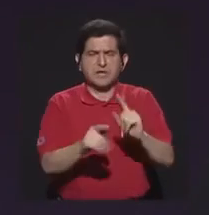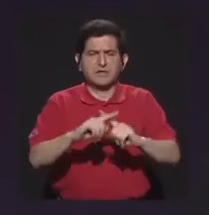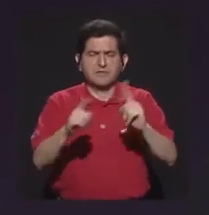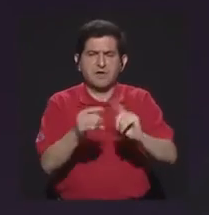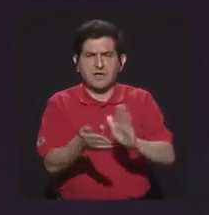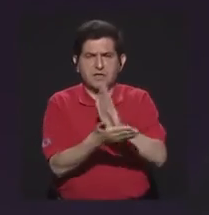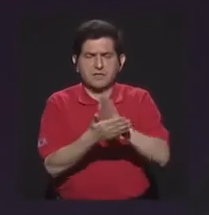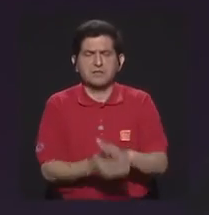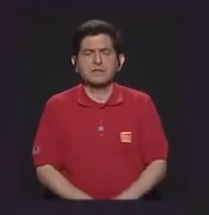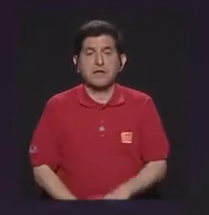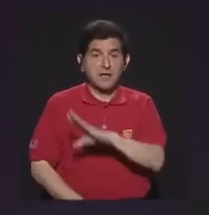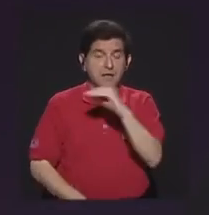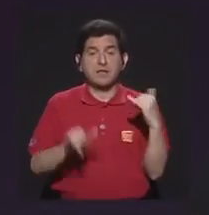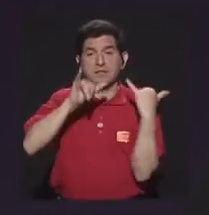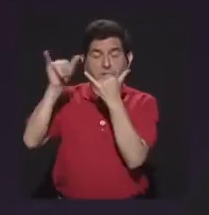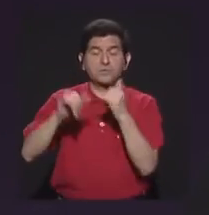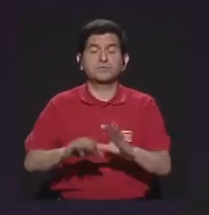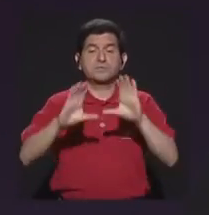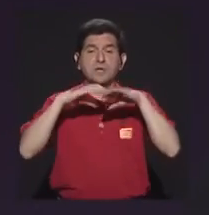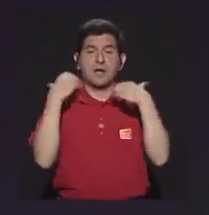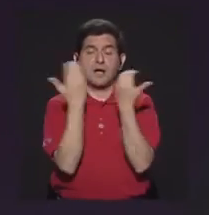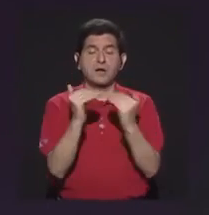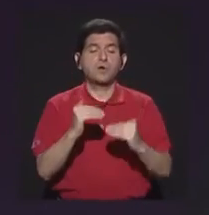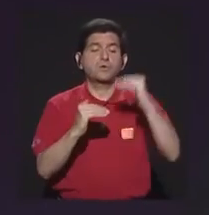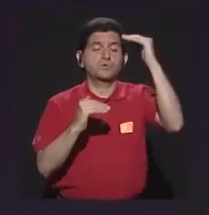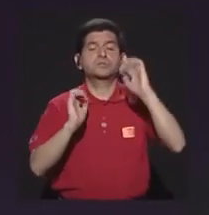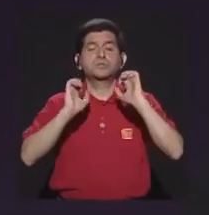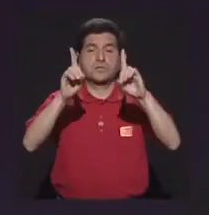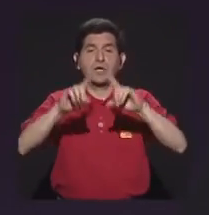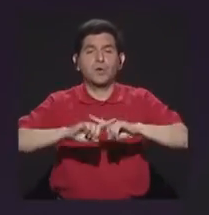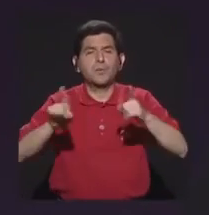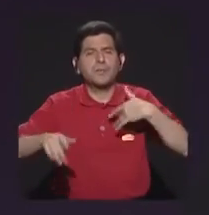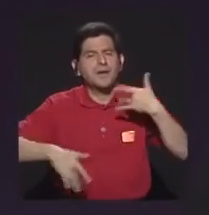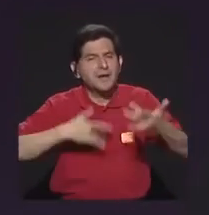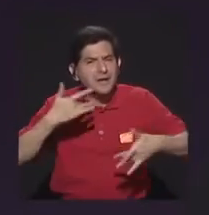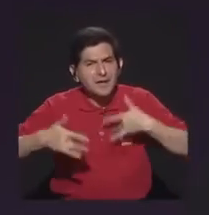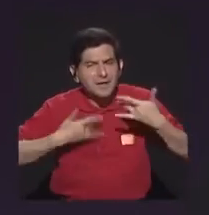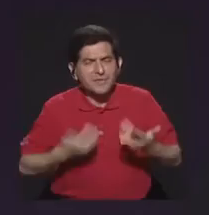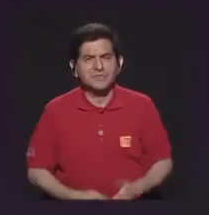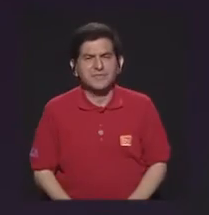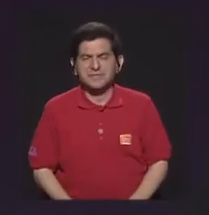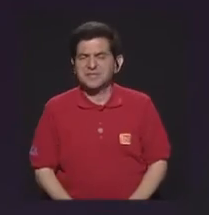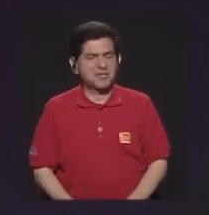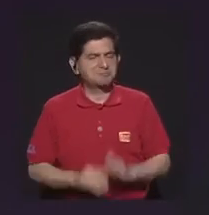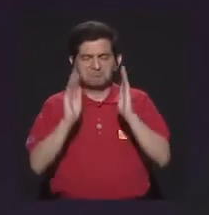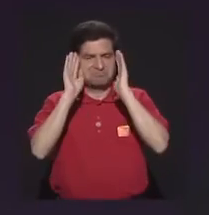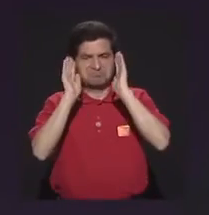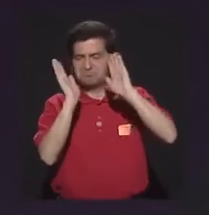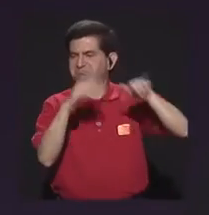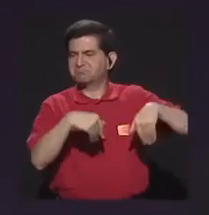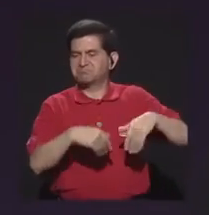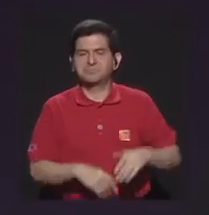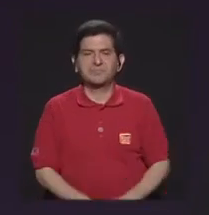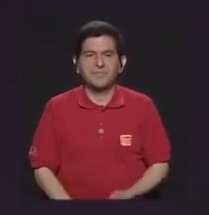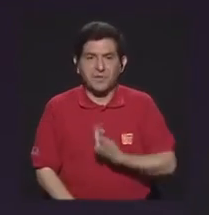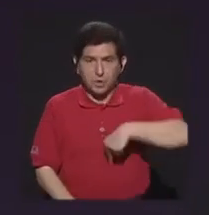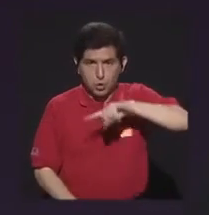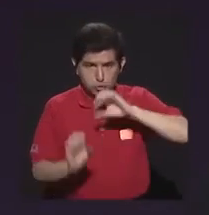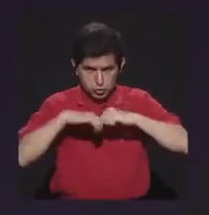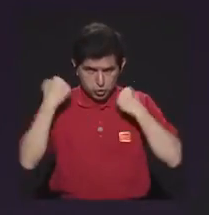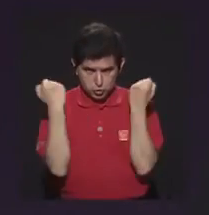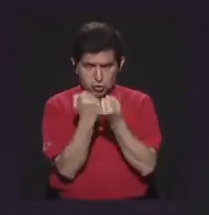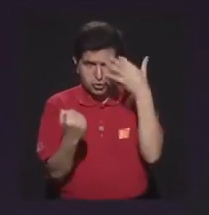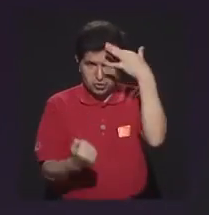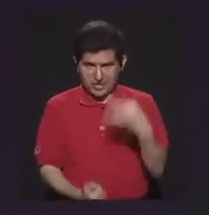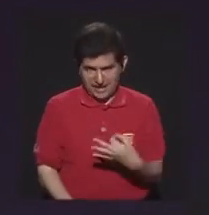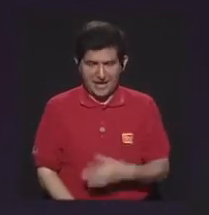ante el Consejo Superior de Educación, pero sentimos que hay que se ha hecho caso omiso. Nosotros como sindicato